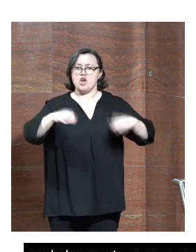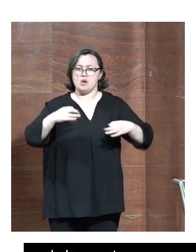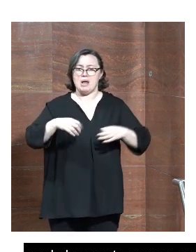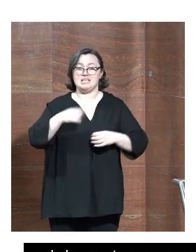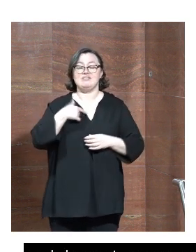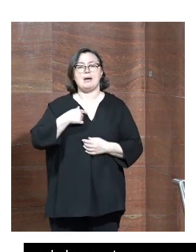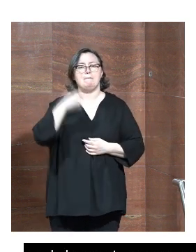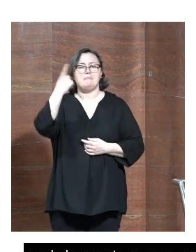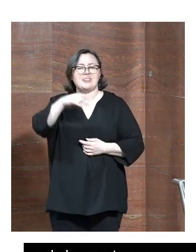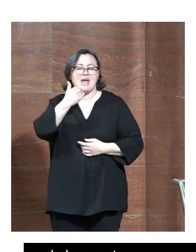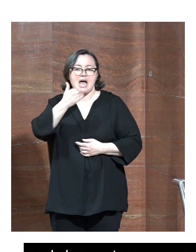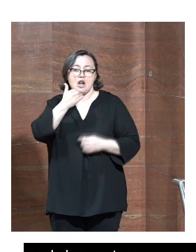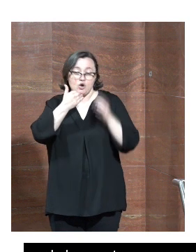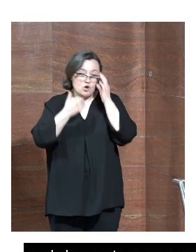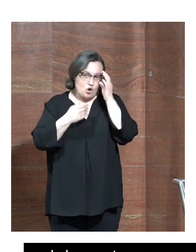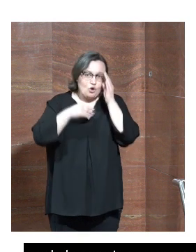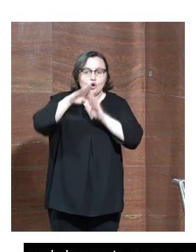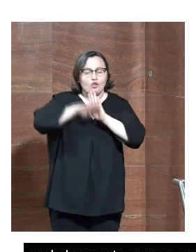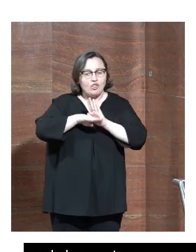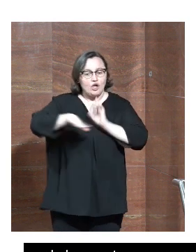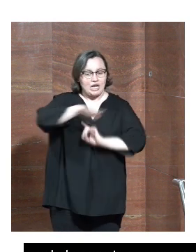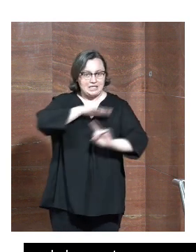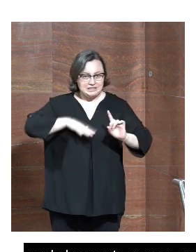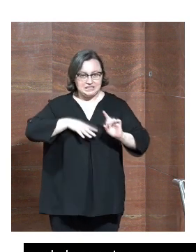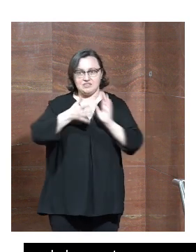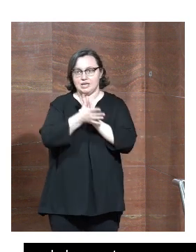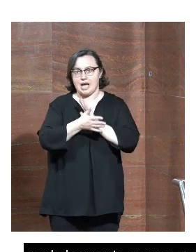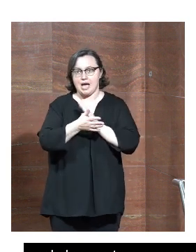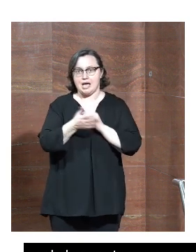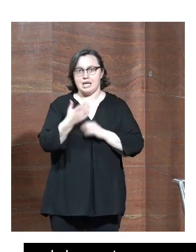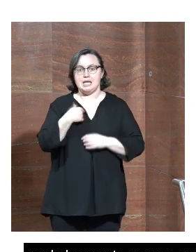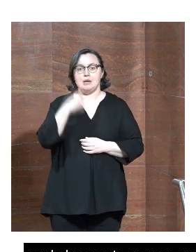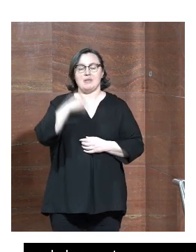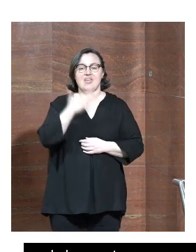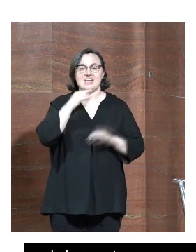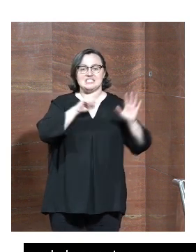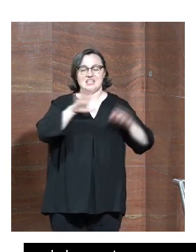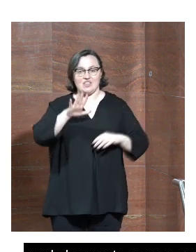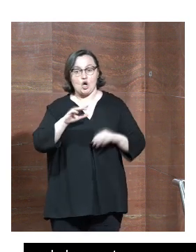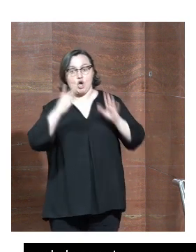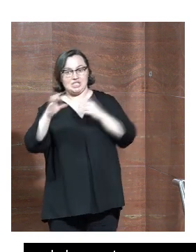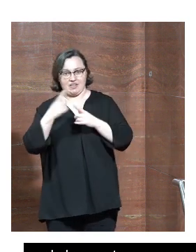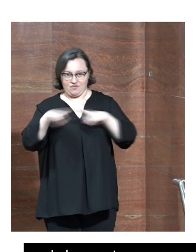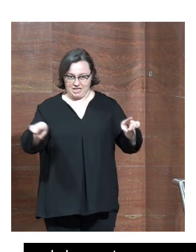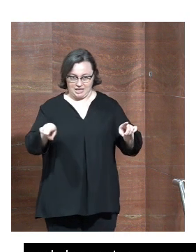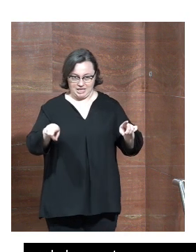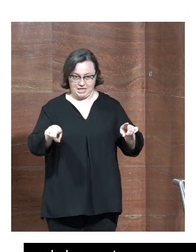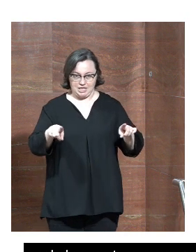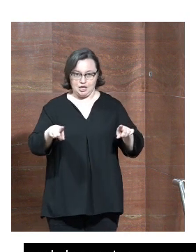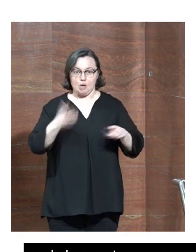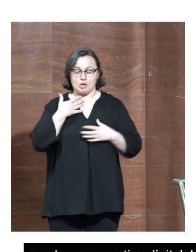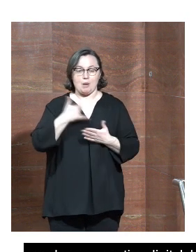el que tiene condiciones, que no hemos hablado tampoco, de que no es lo mismo el tener 65 años que 80 años en cuanto